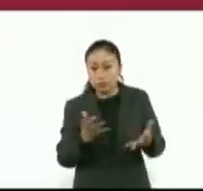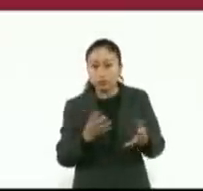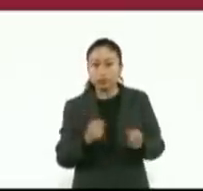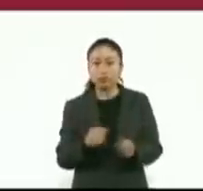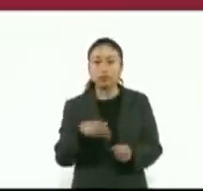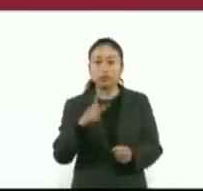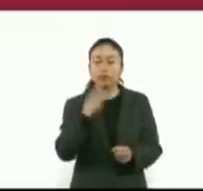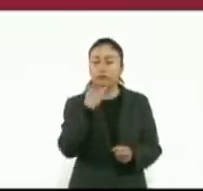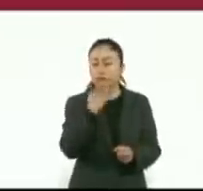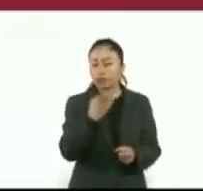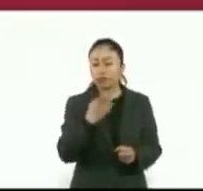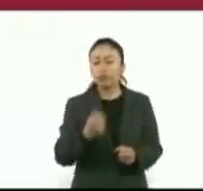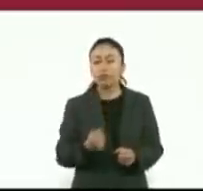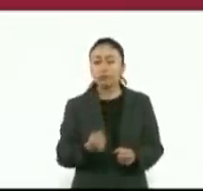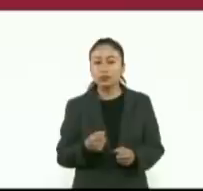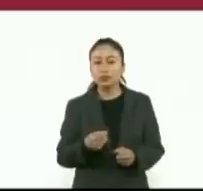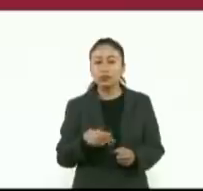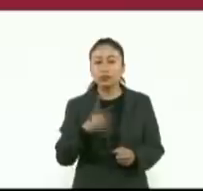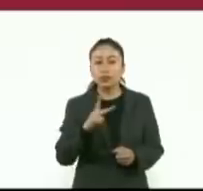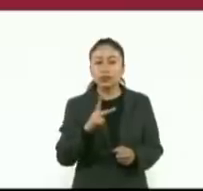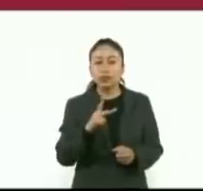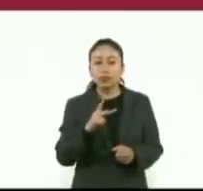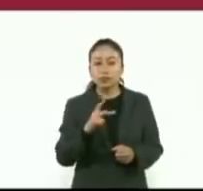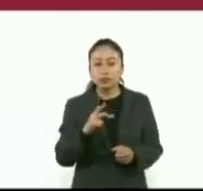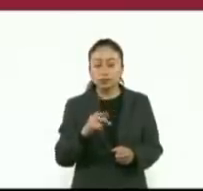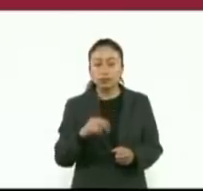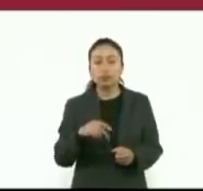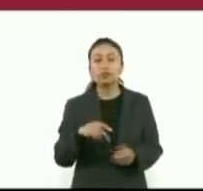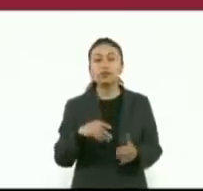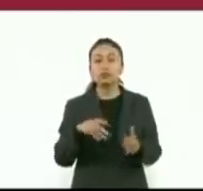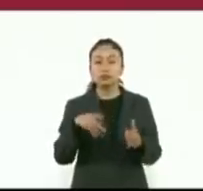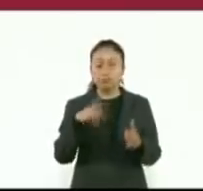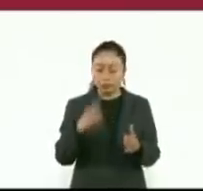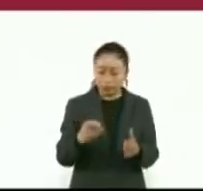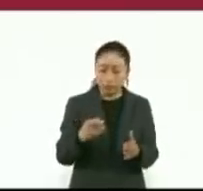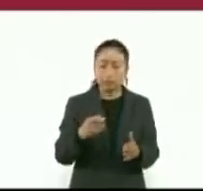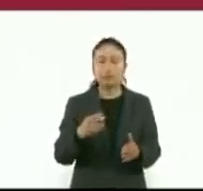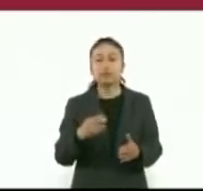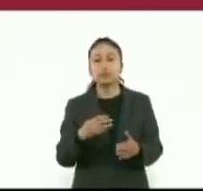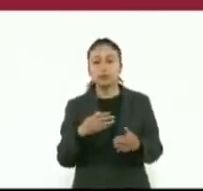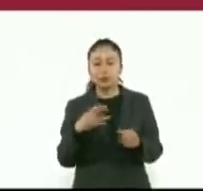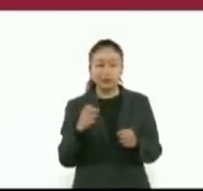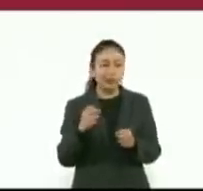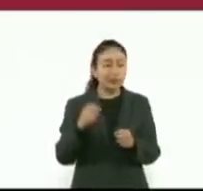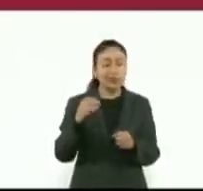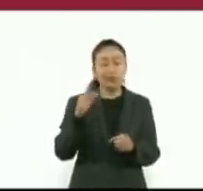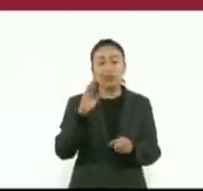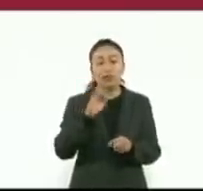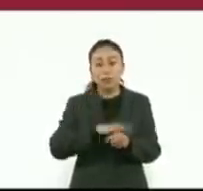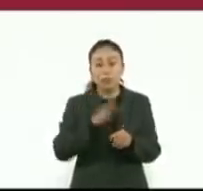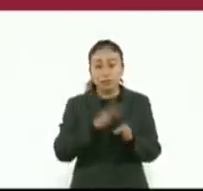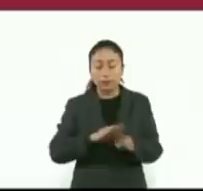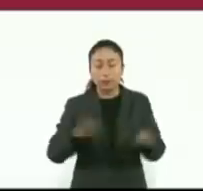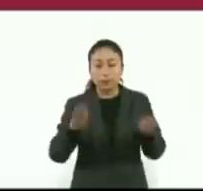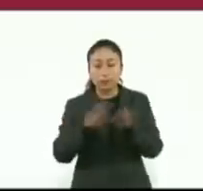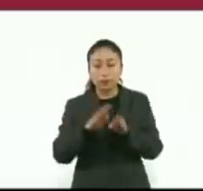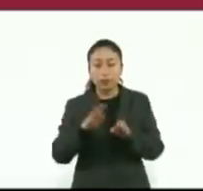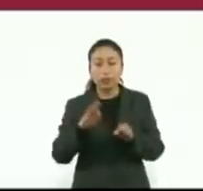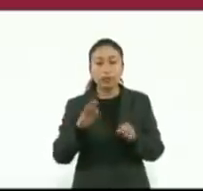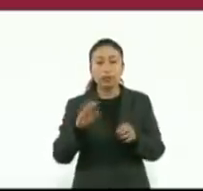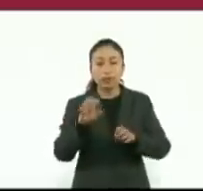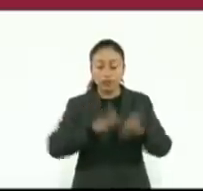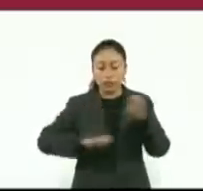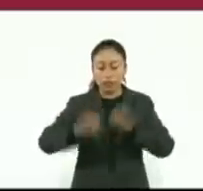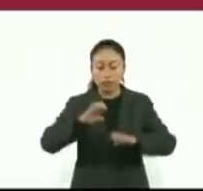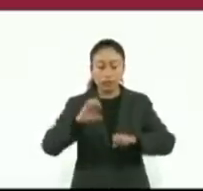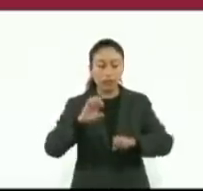transición energética no puede pasar por encima de la soberanía ni del fortalecimiento de la empresa eléctrica nacional,